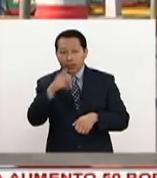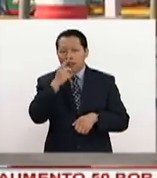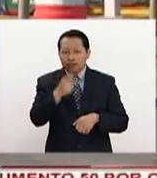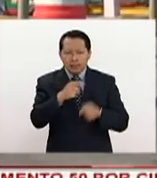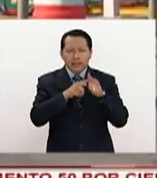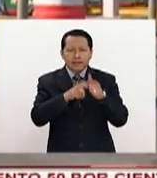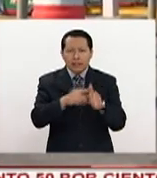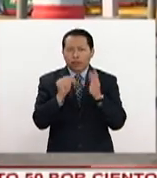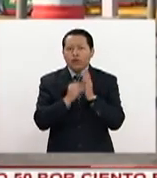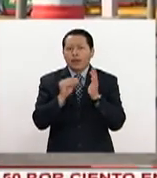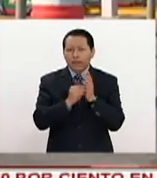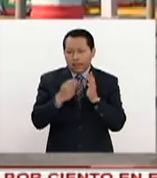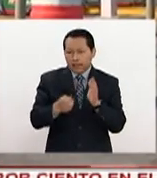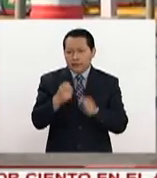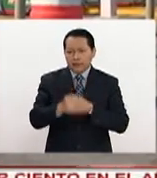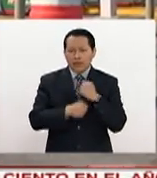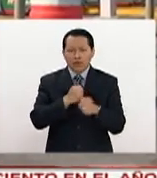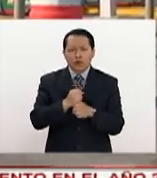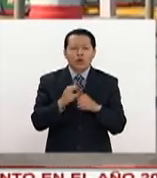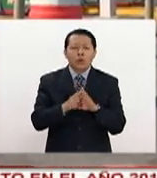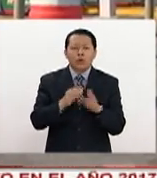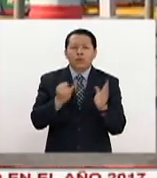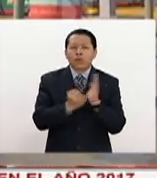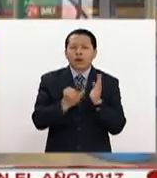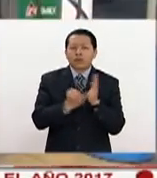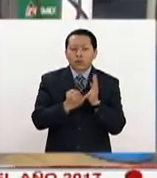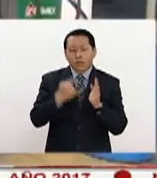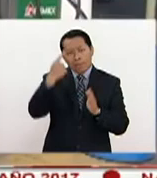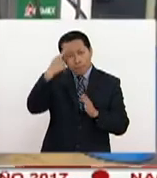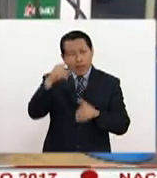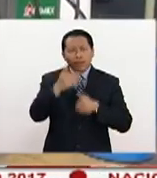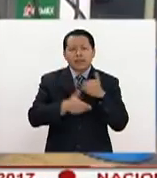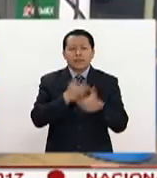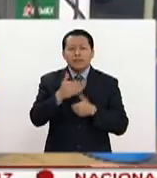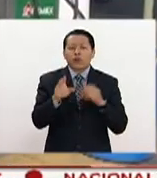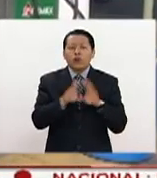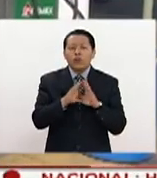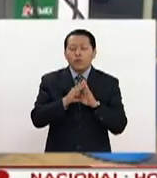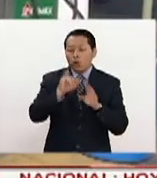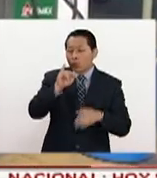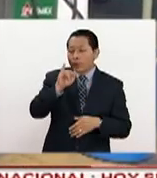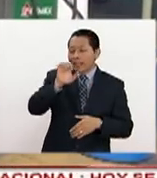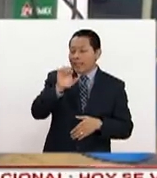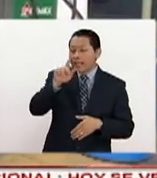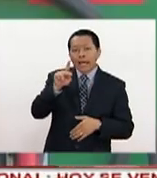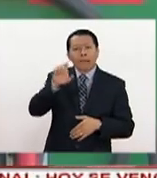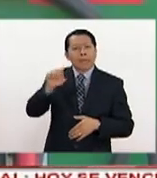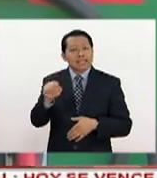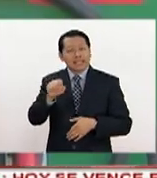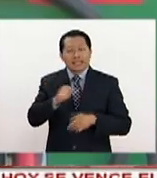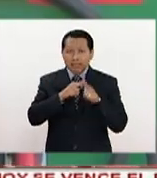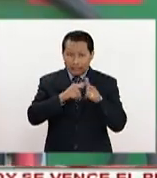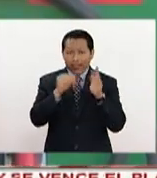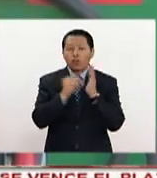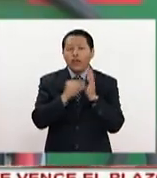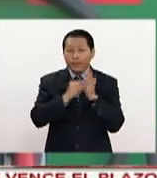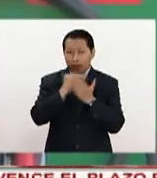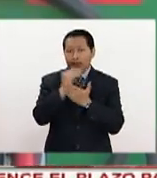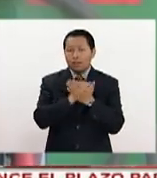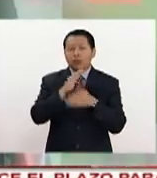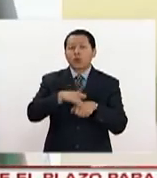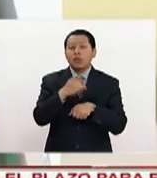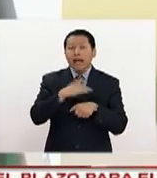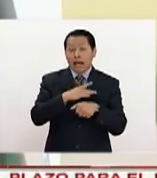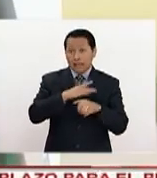vigente durante este año el estímulo al impuesto especial sobre producción y servicios, mejor conocido como IEPS. Esto dijo para amortiguar las